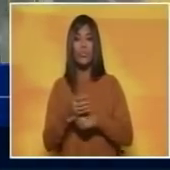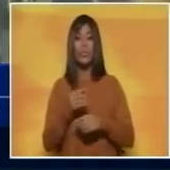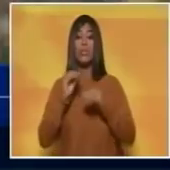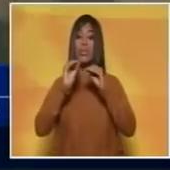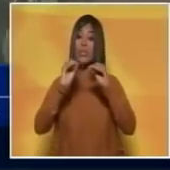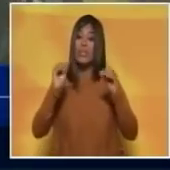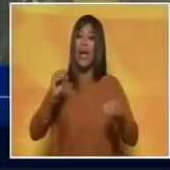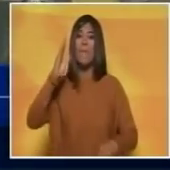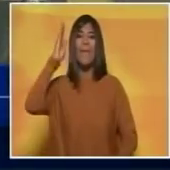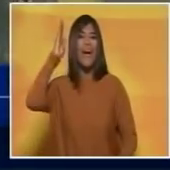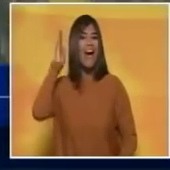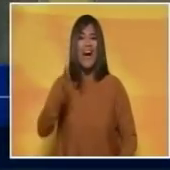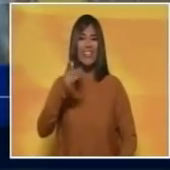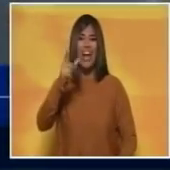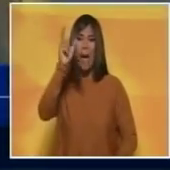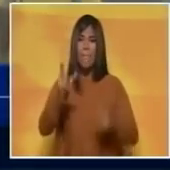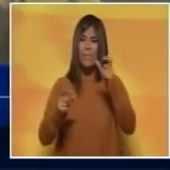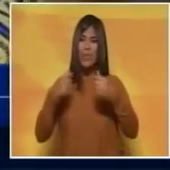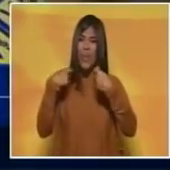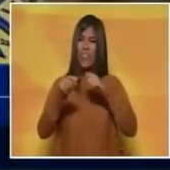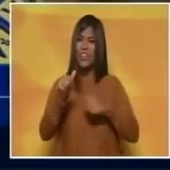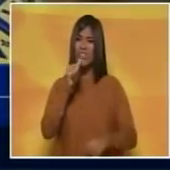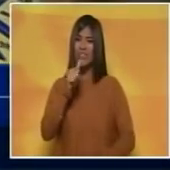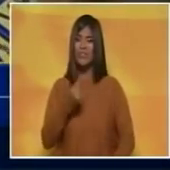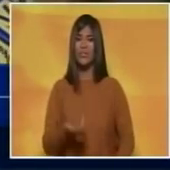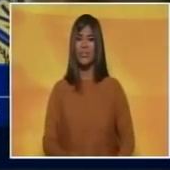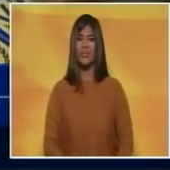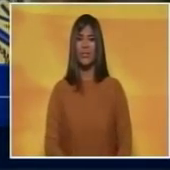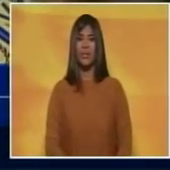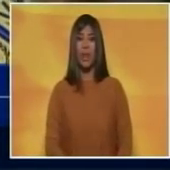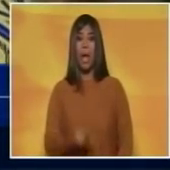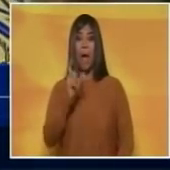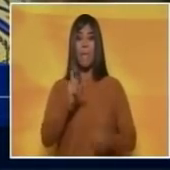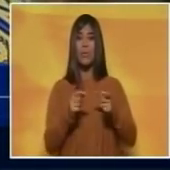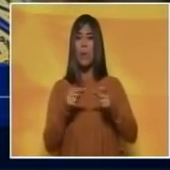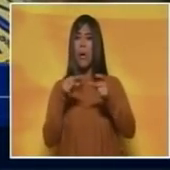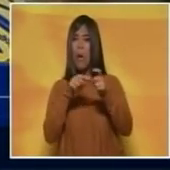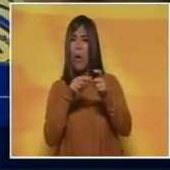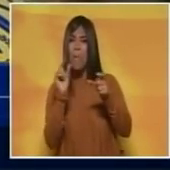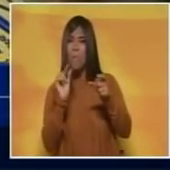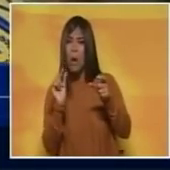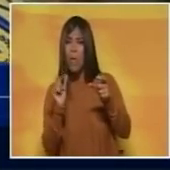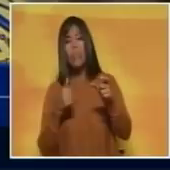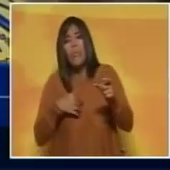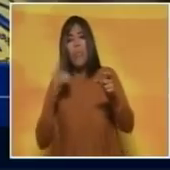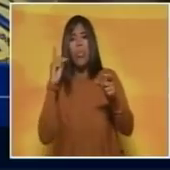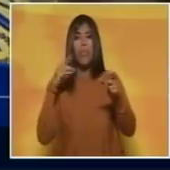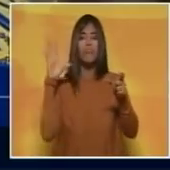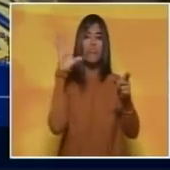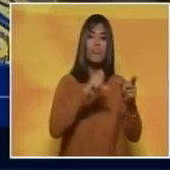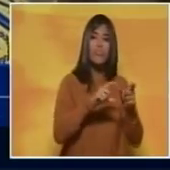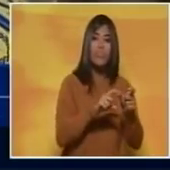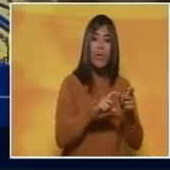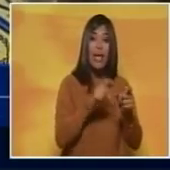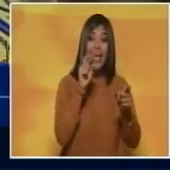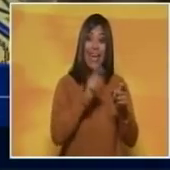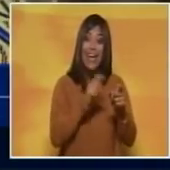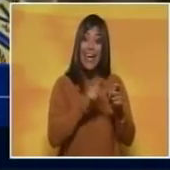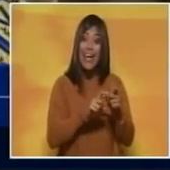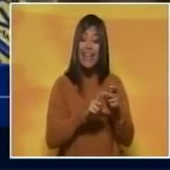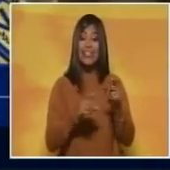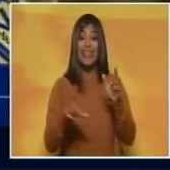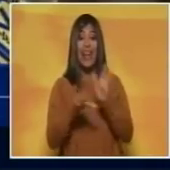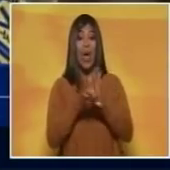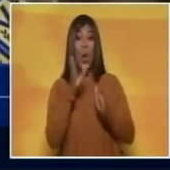a castigar la venta ilegal. La gente llega y por consumir lo más barato está consumiendo una bebida que